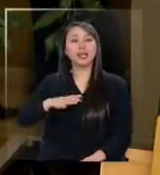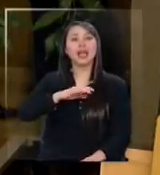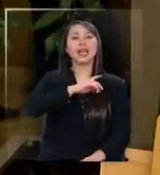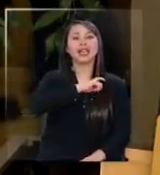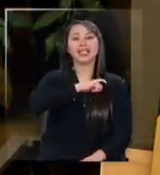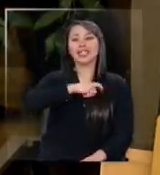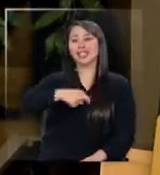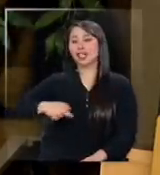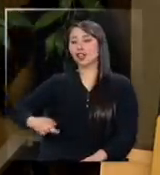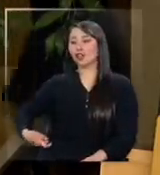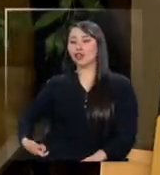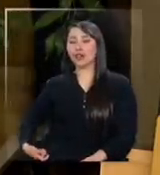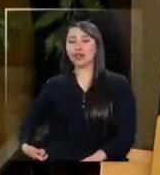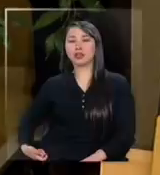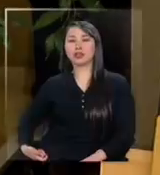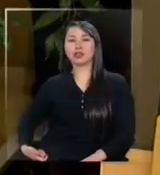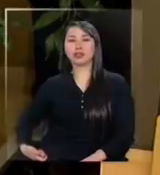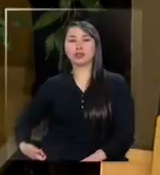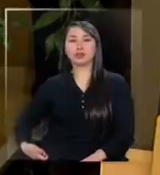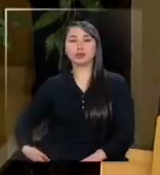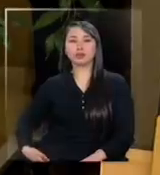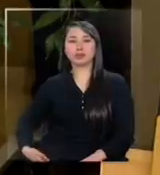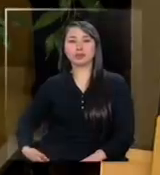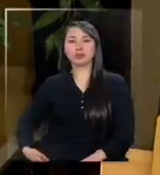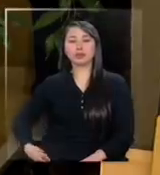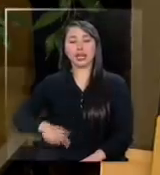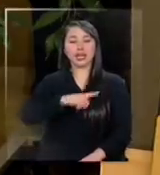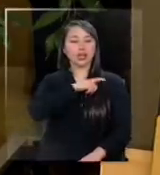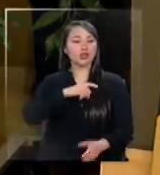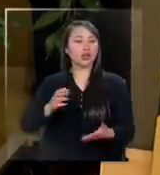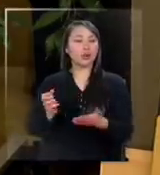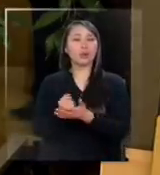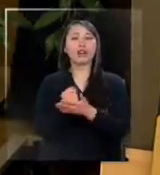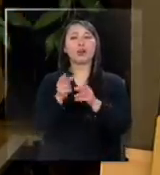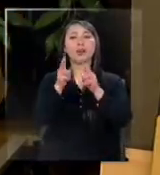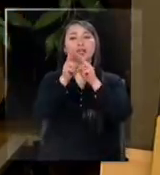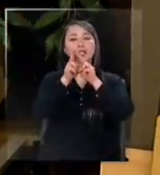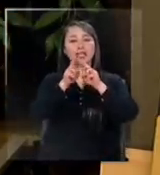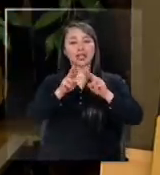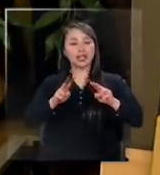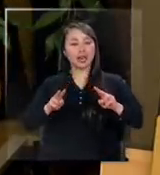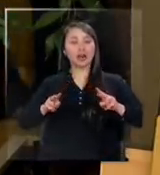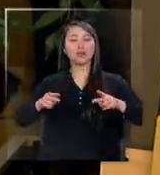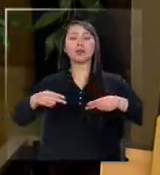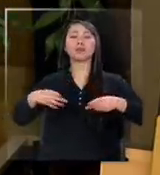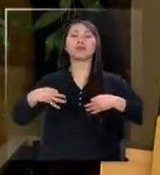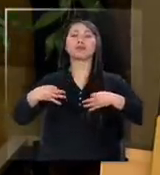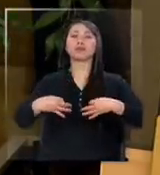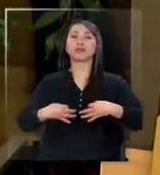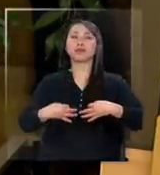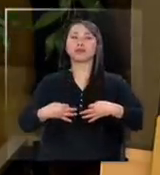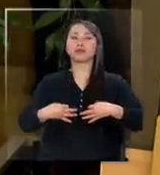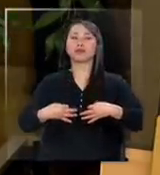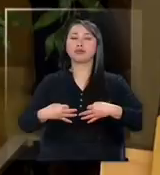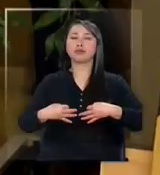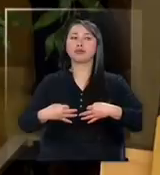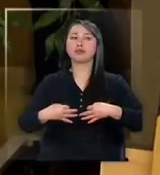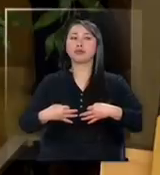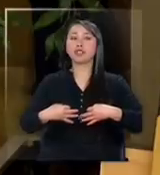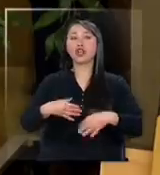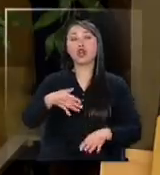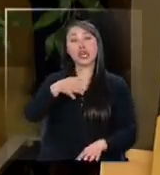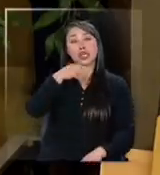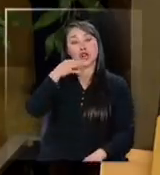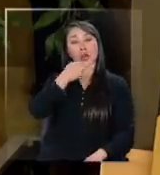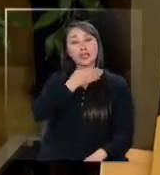una cierta capacidad de tranquilidad, de temple, que si lo que ha propuesto